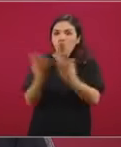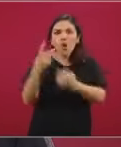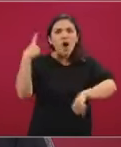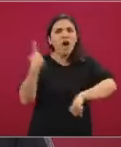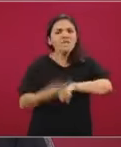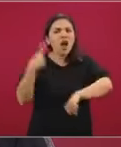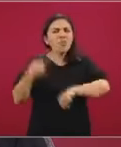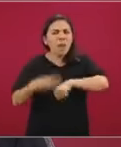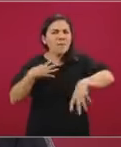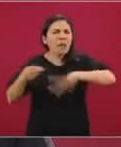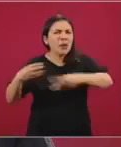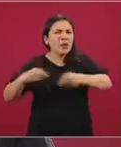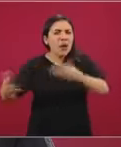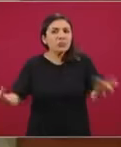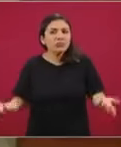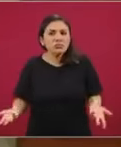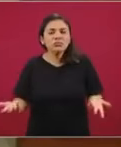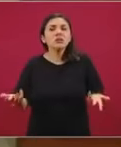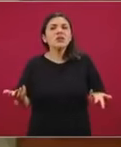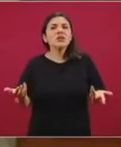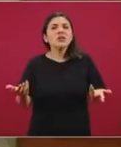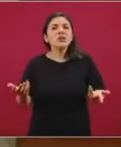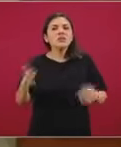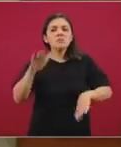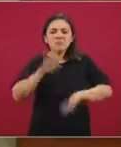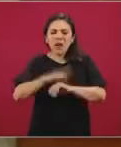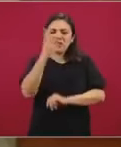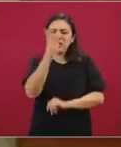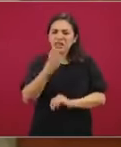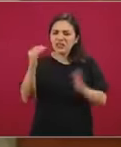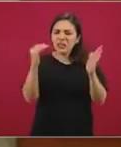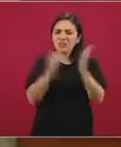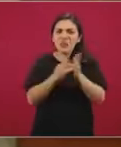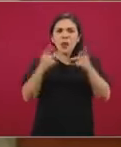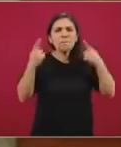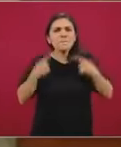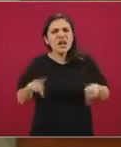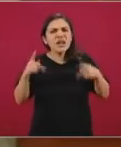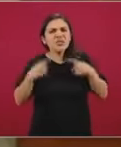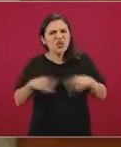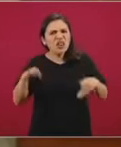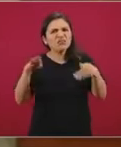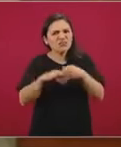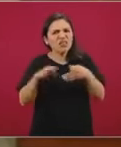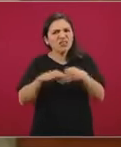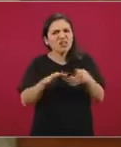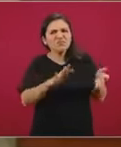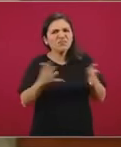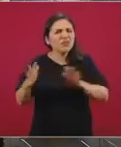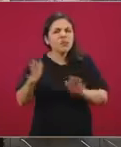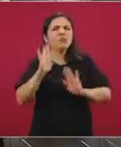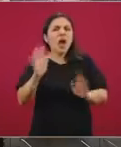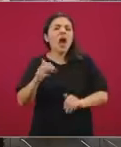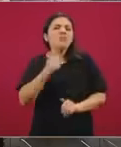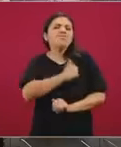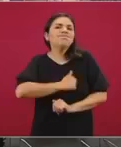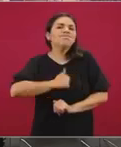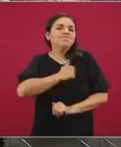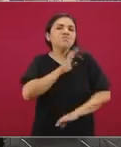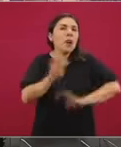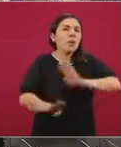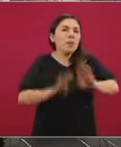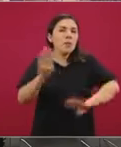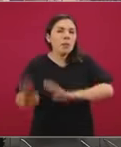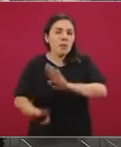más de, 300,000 personas casi que ya han lamentablemente